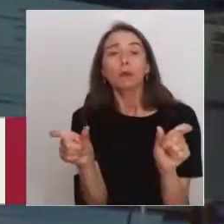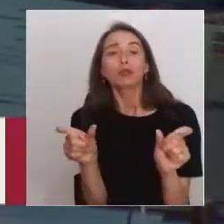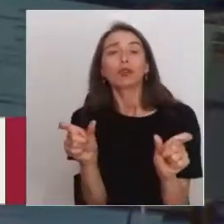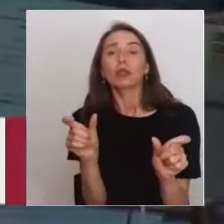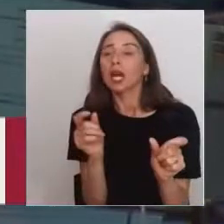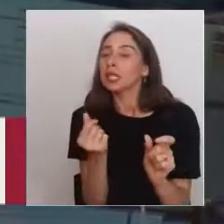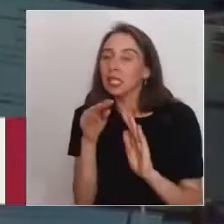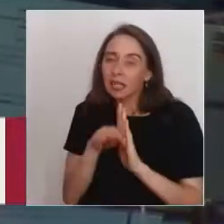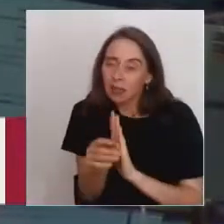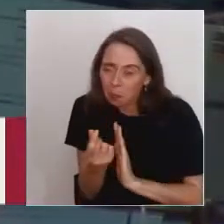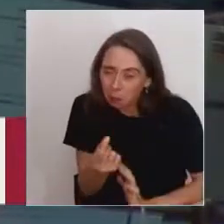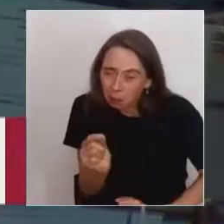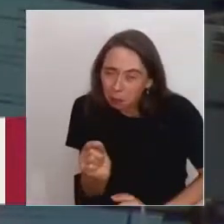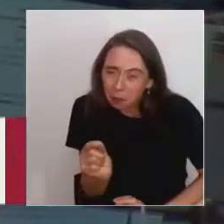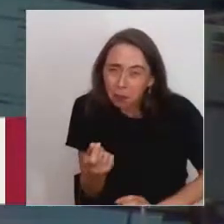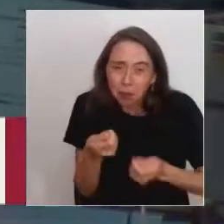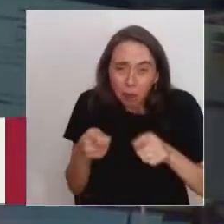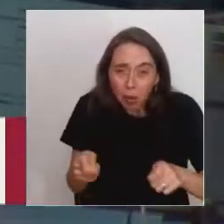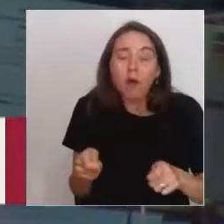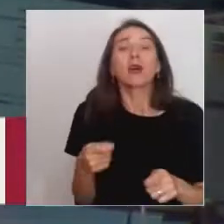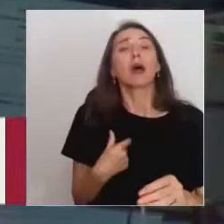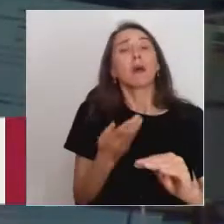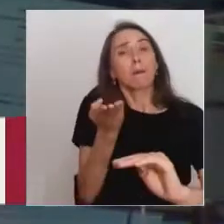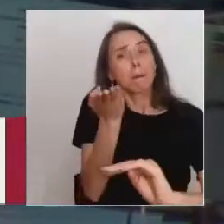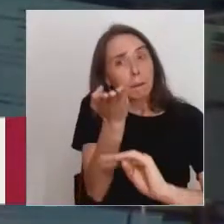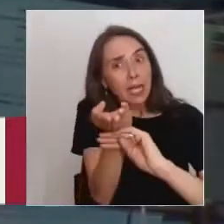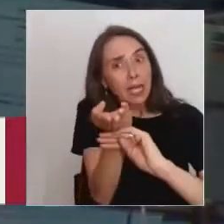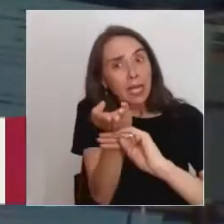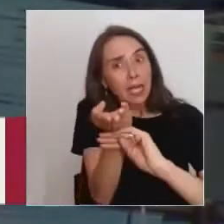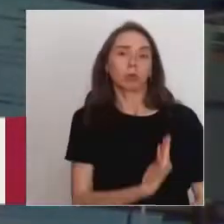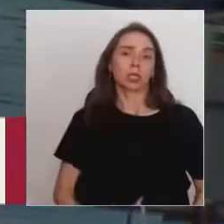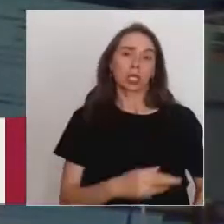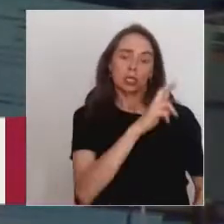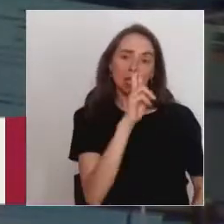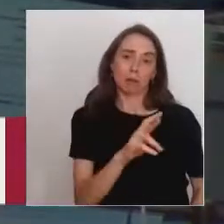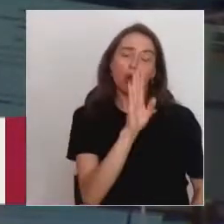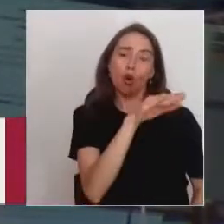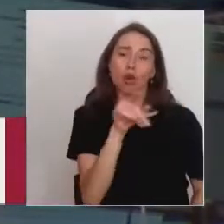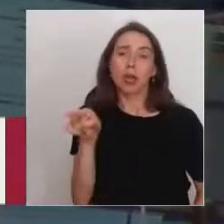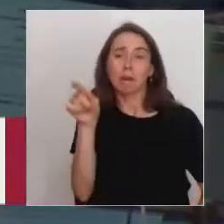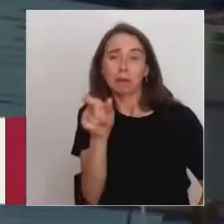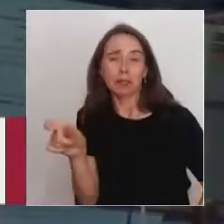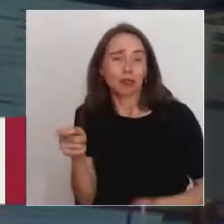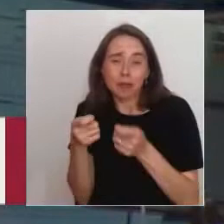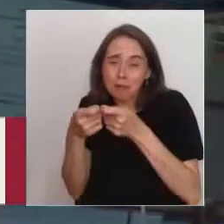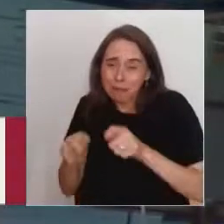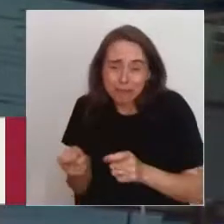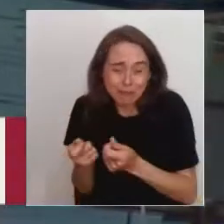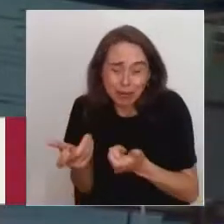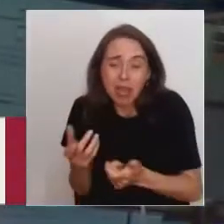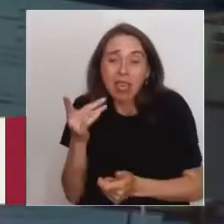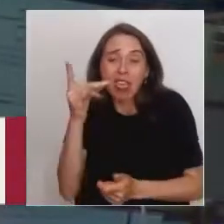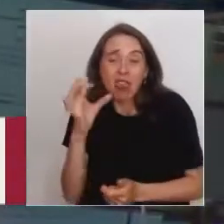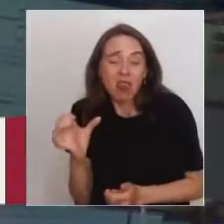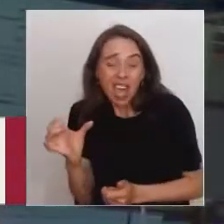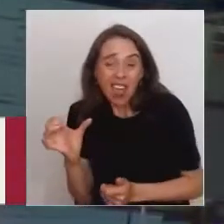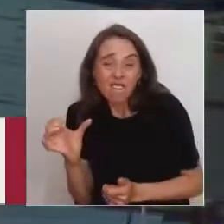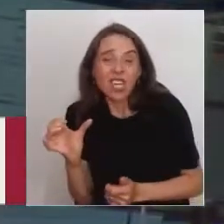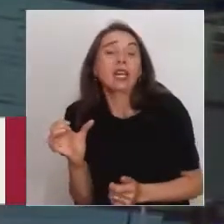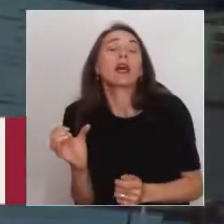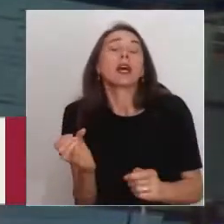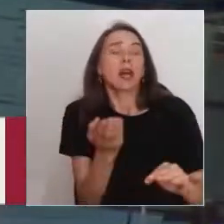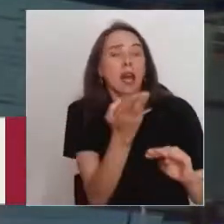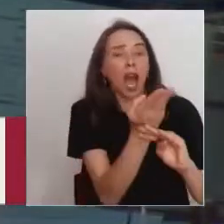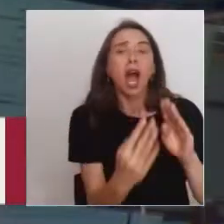vimos a provoca se lo pedido al presidente a la república que pudiera con donar esa deuda para los sectores más vulnerables pero